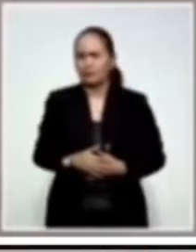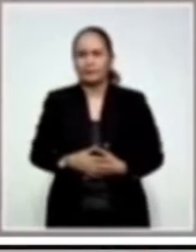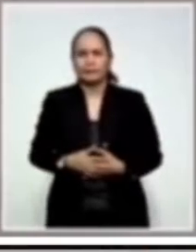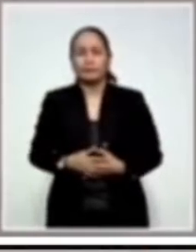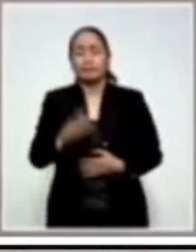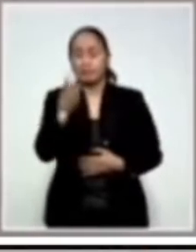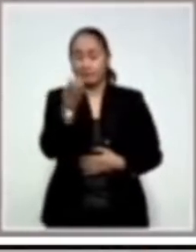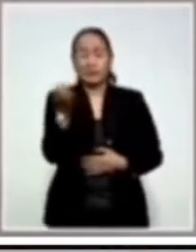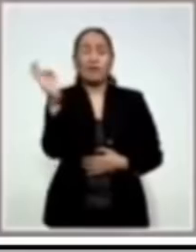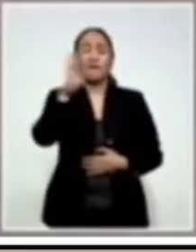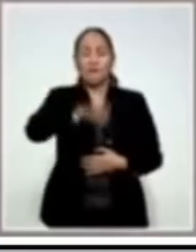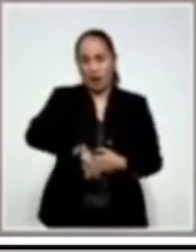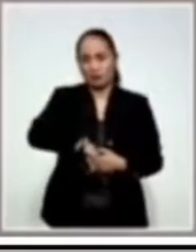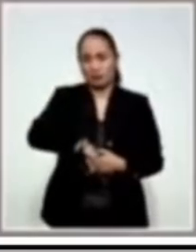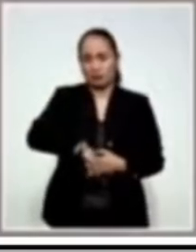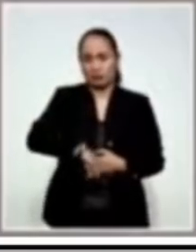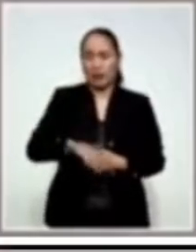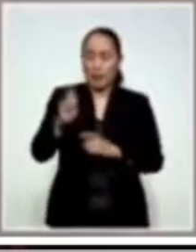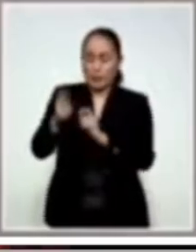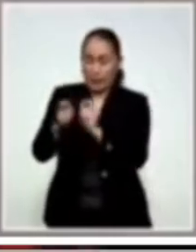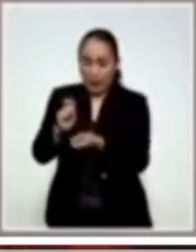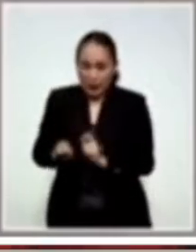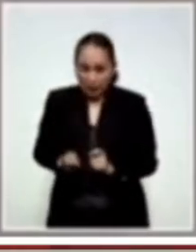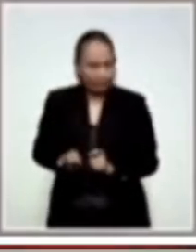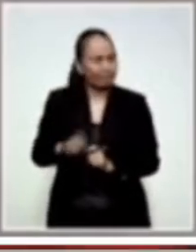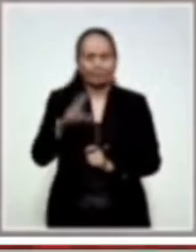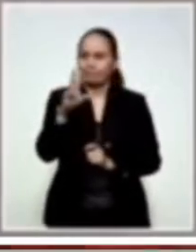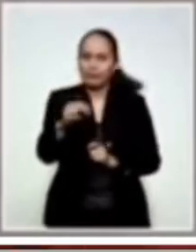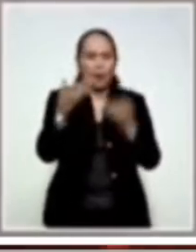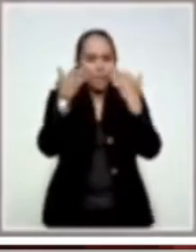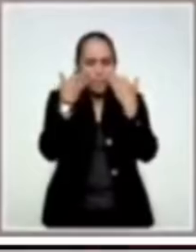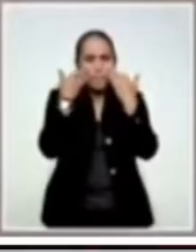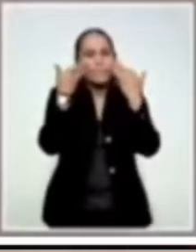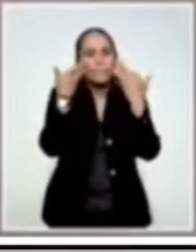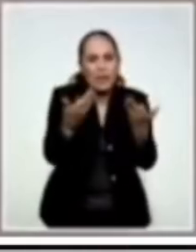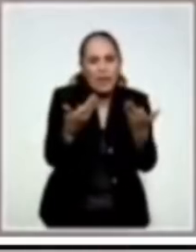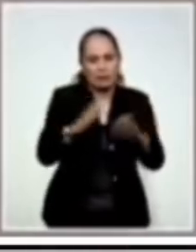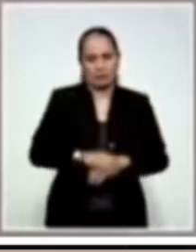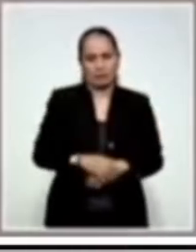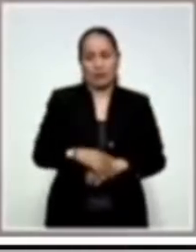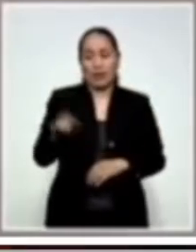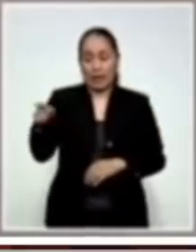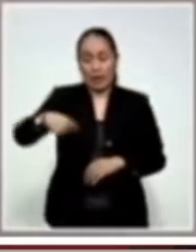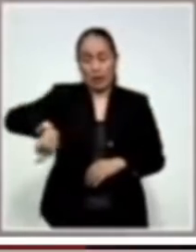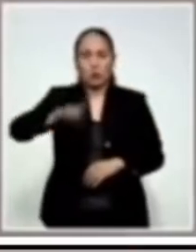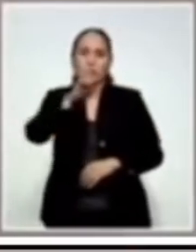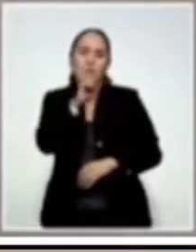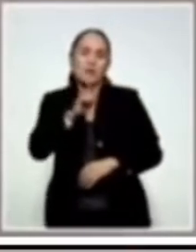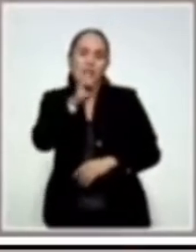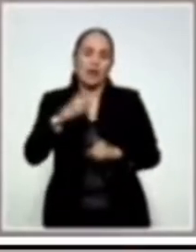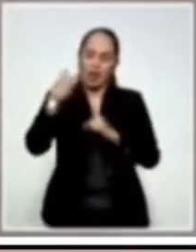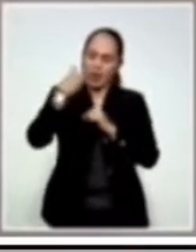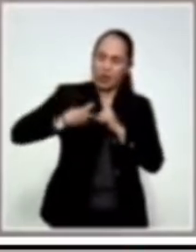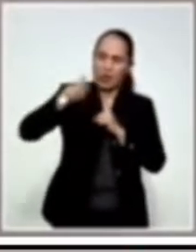además falsas, porque no son cuestión de interpretación, es realmente mentir para